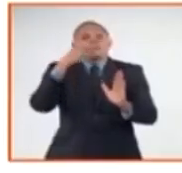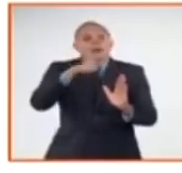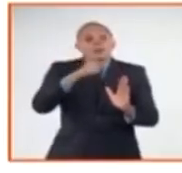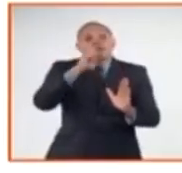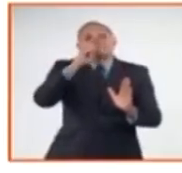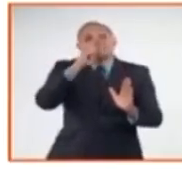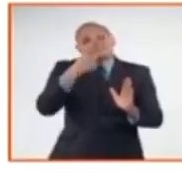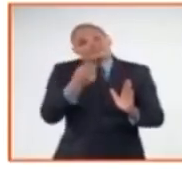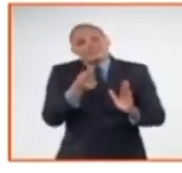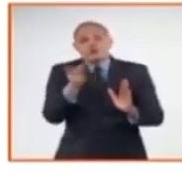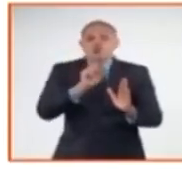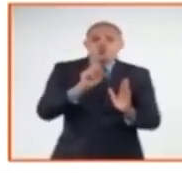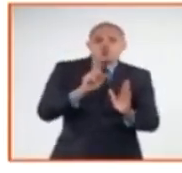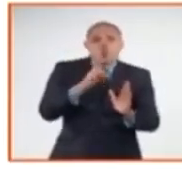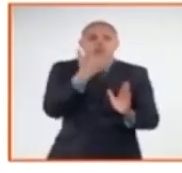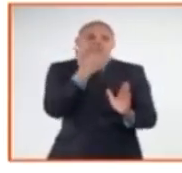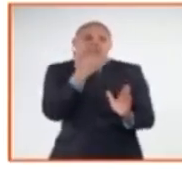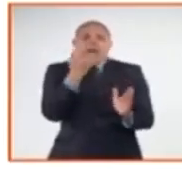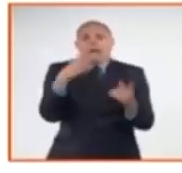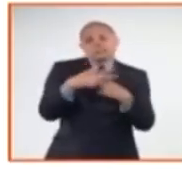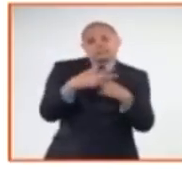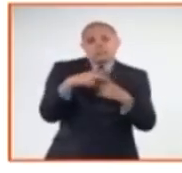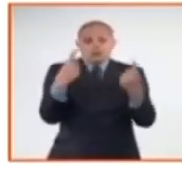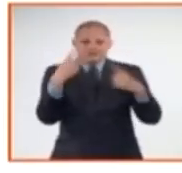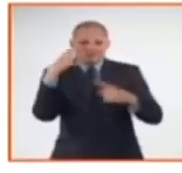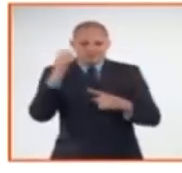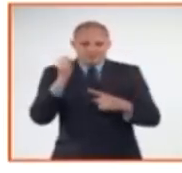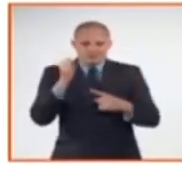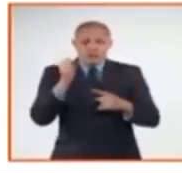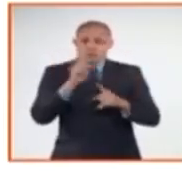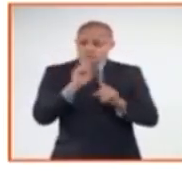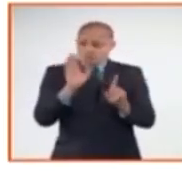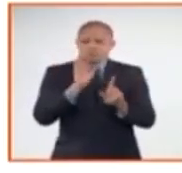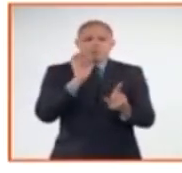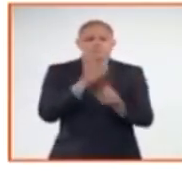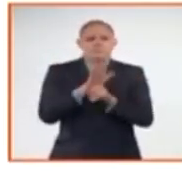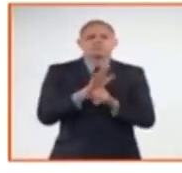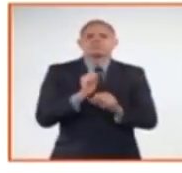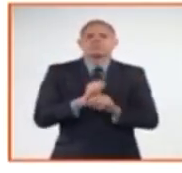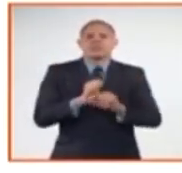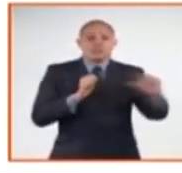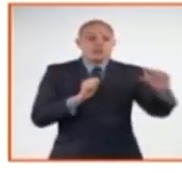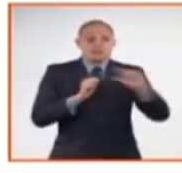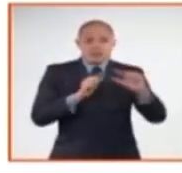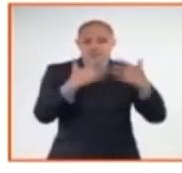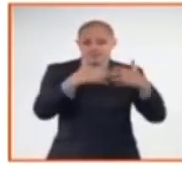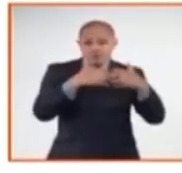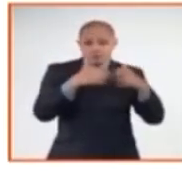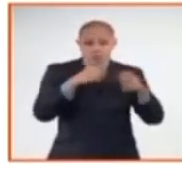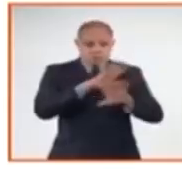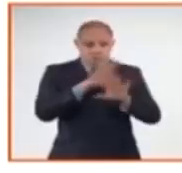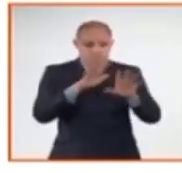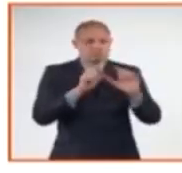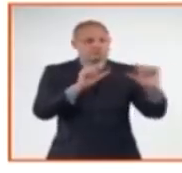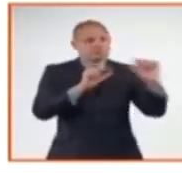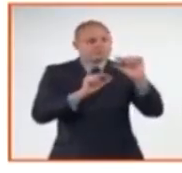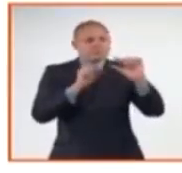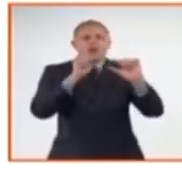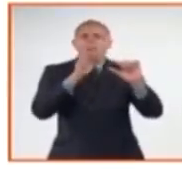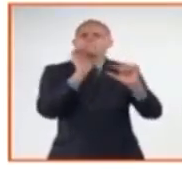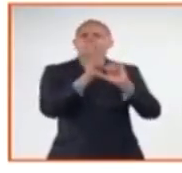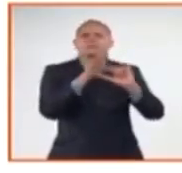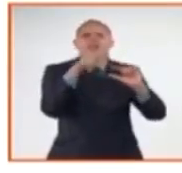diseñar para que se evalúe el preparado vacunar el producto en cuestión en condiciones en que se